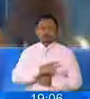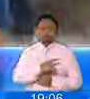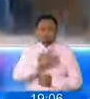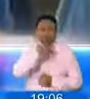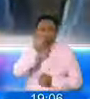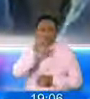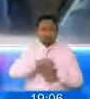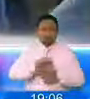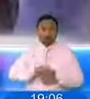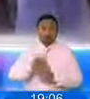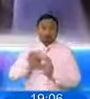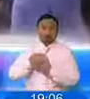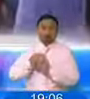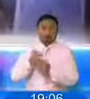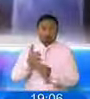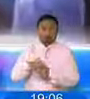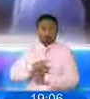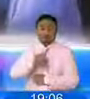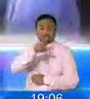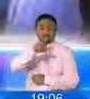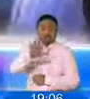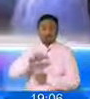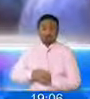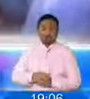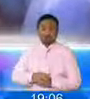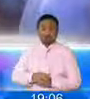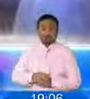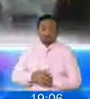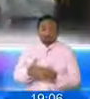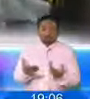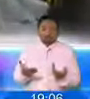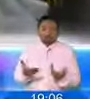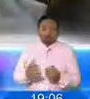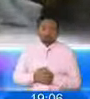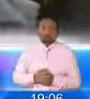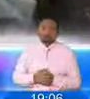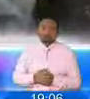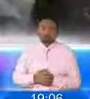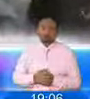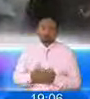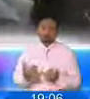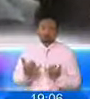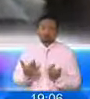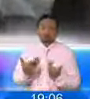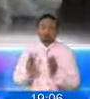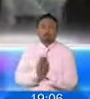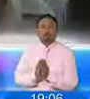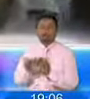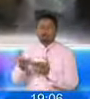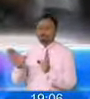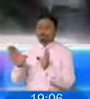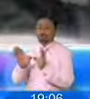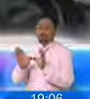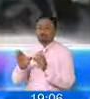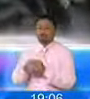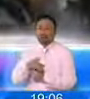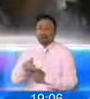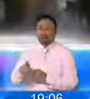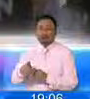Los desertores de las bases de Alianza País fustigaron además que tenemos que pedir un certificado de